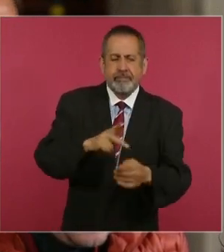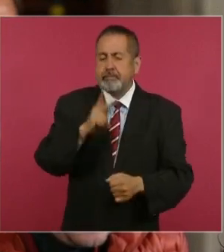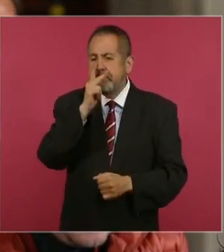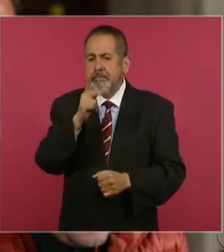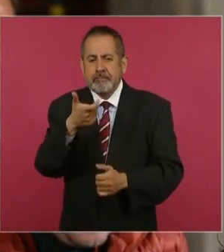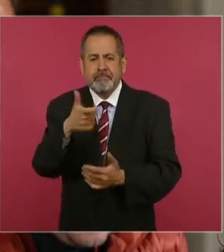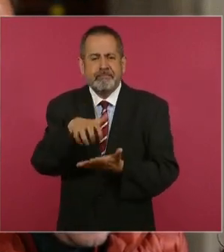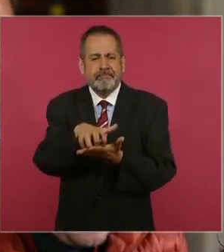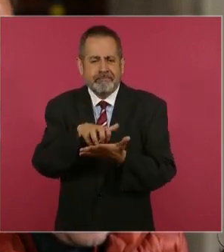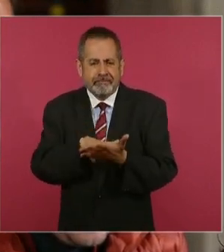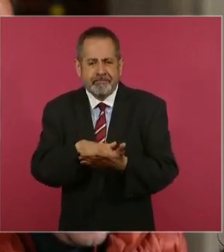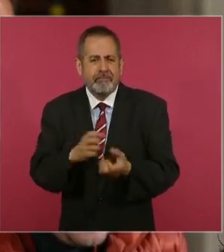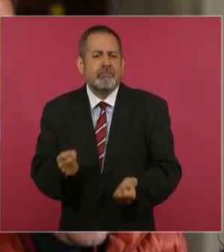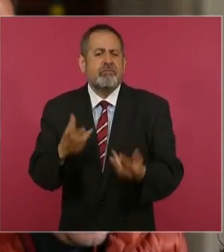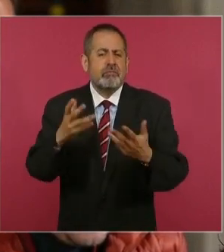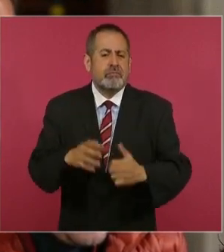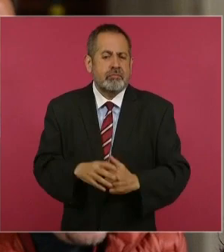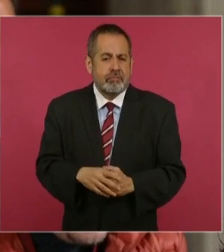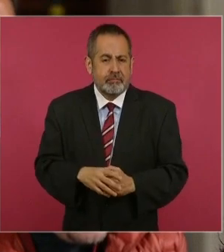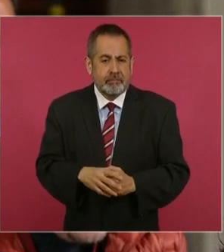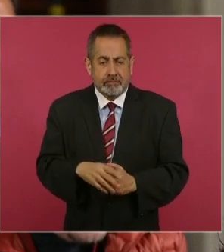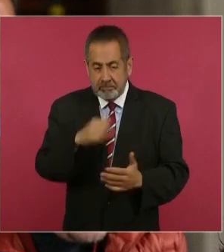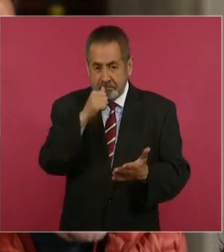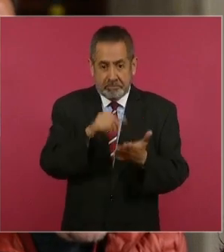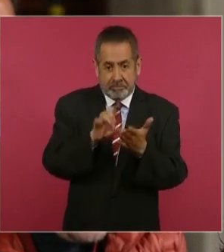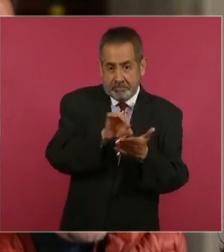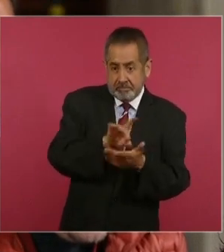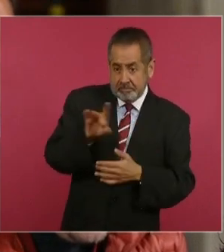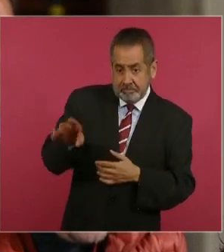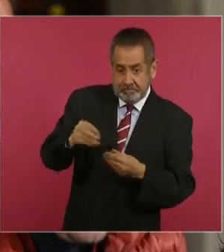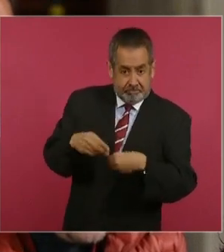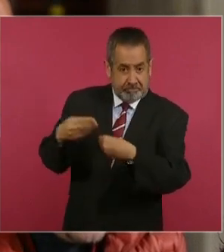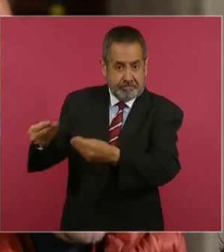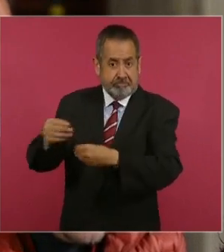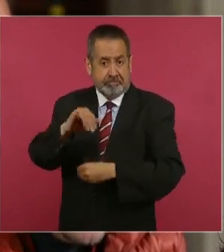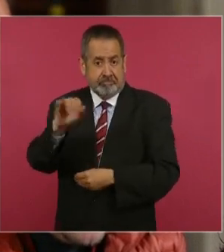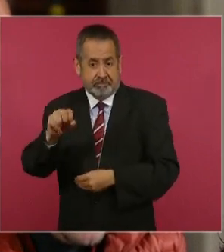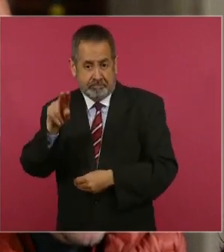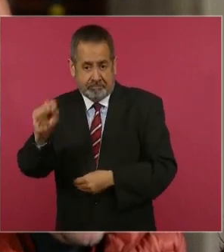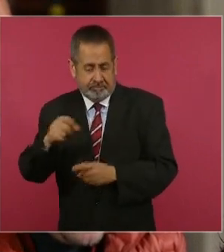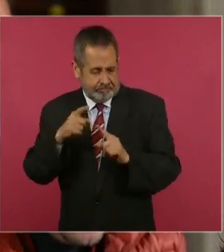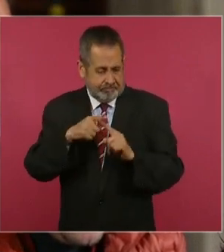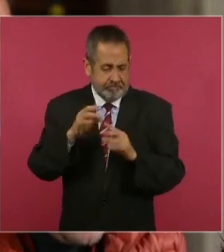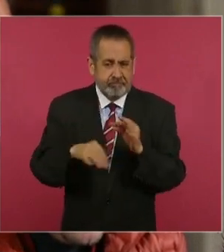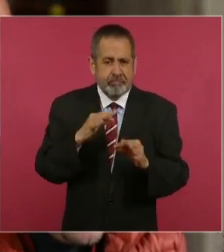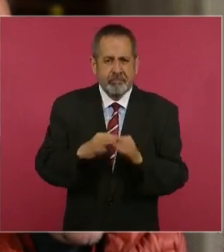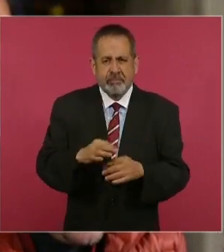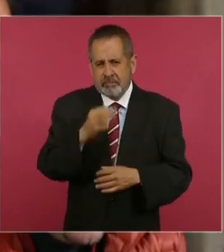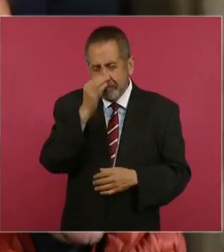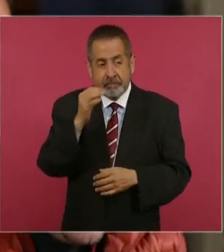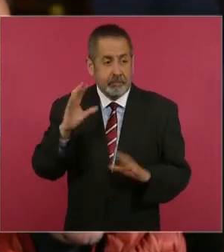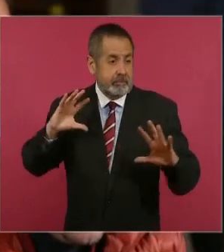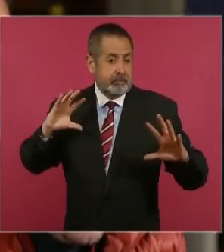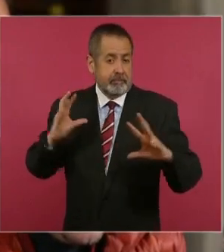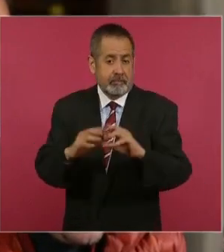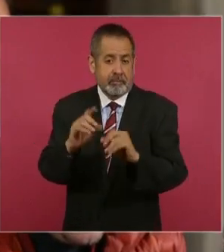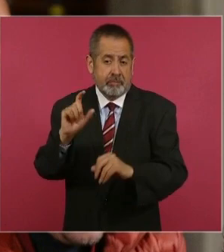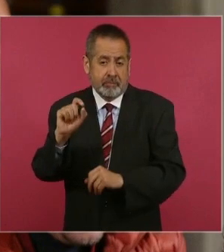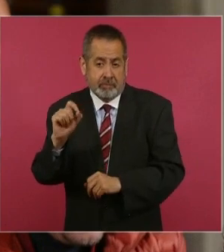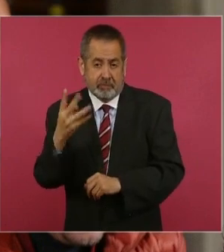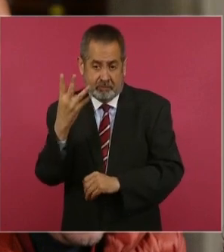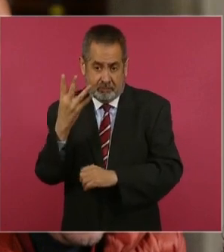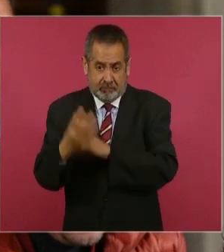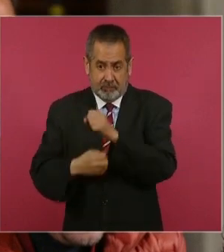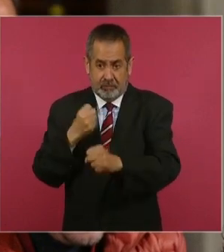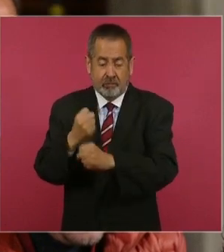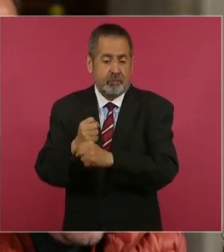comentarle presidente eh Ya le mandé la información a Jesús la tarea en 24 años de